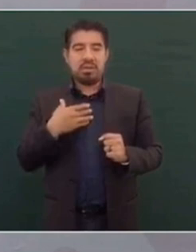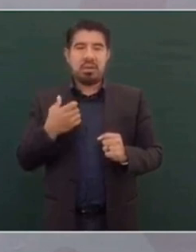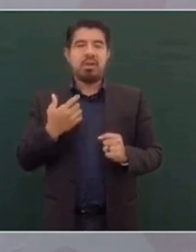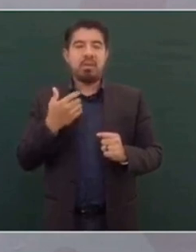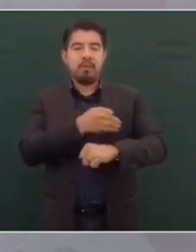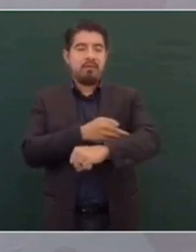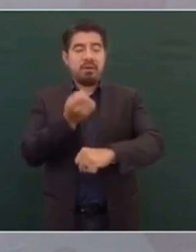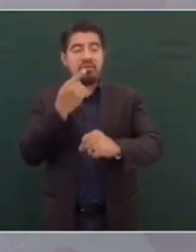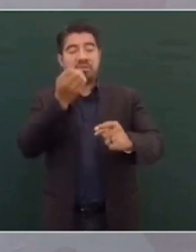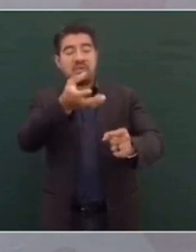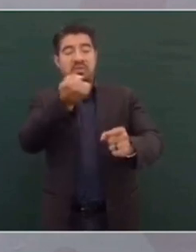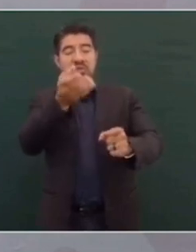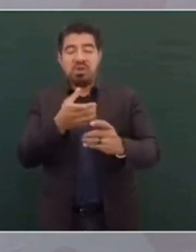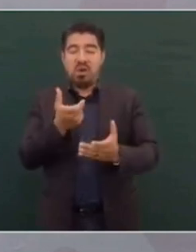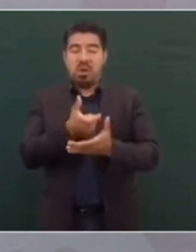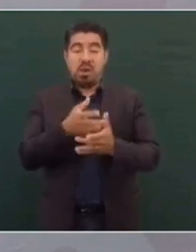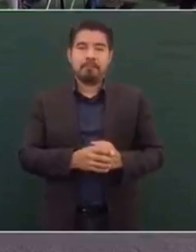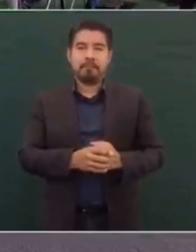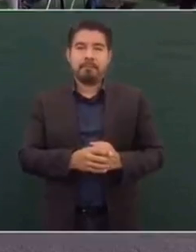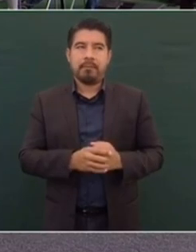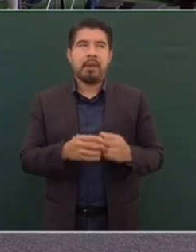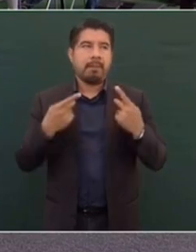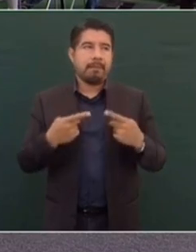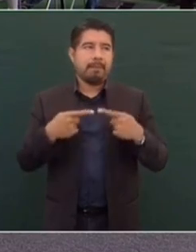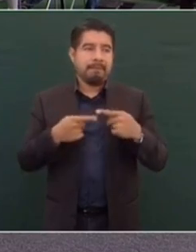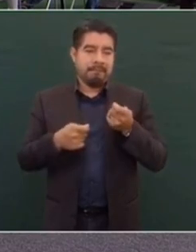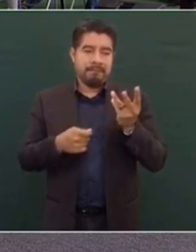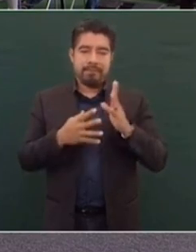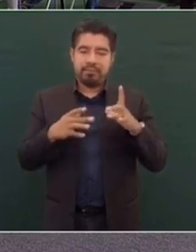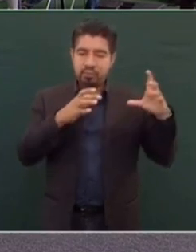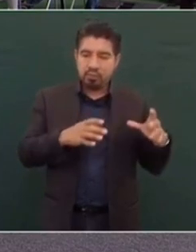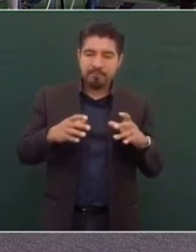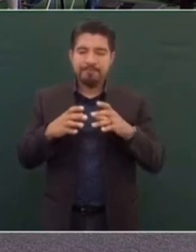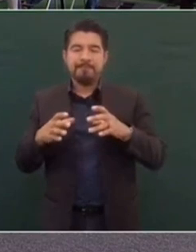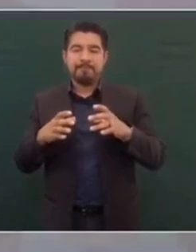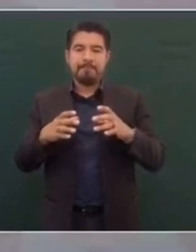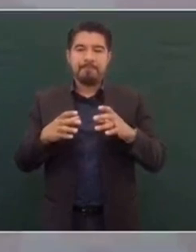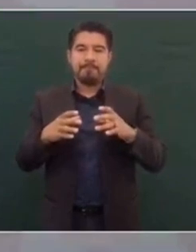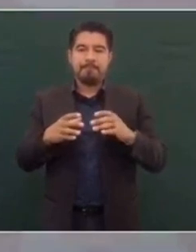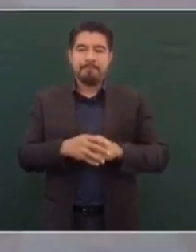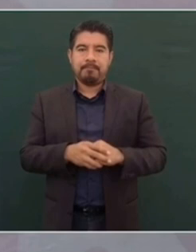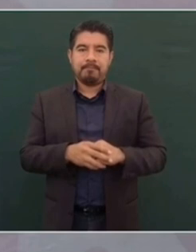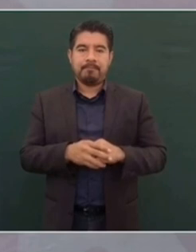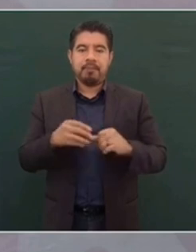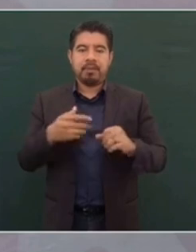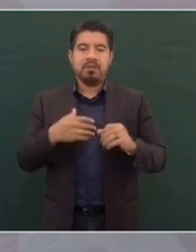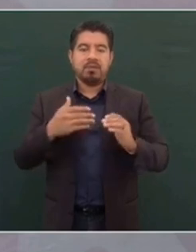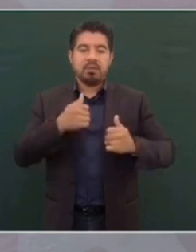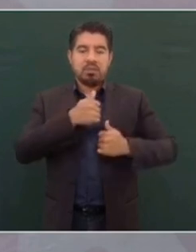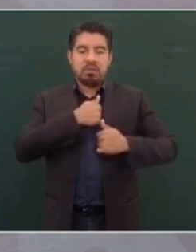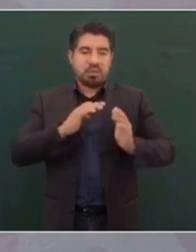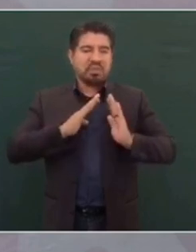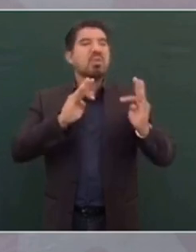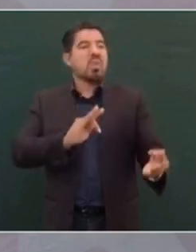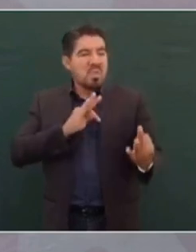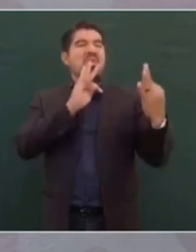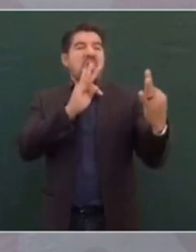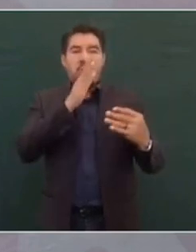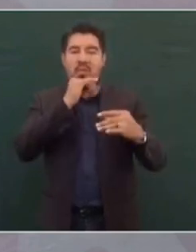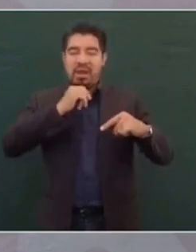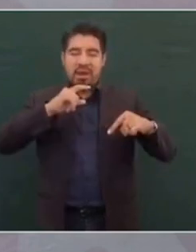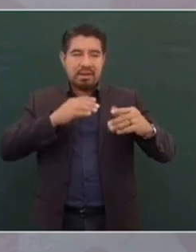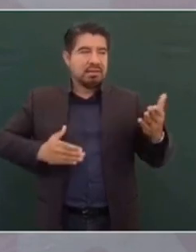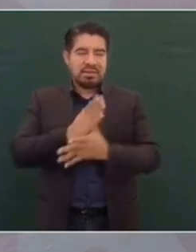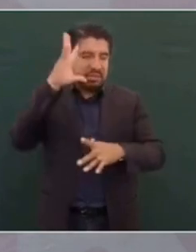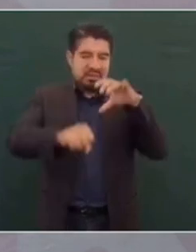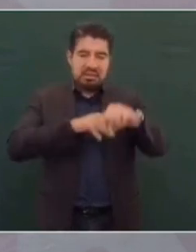o dinero, o porque están amenazando a la gente, llegan bases, ¿sí?, y enfrentan al ejército para que no se pueda llevar a cabo el